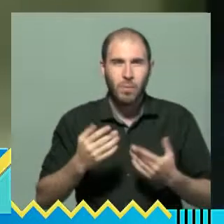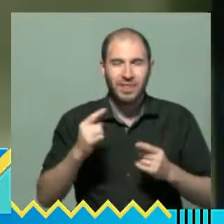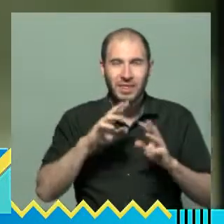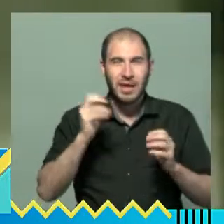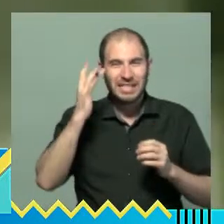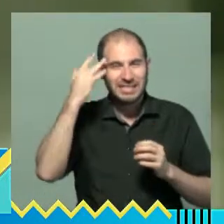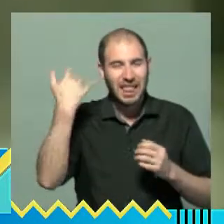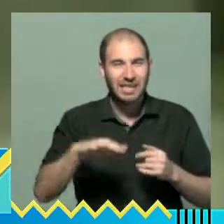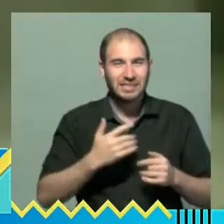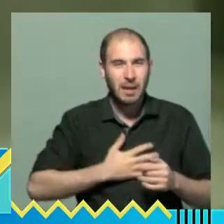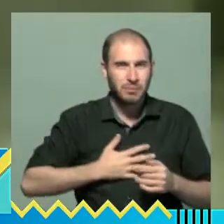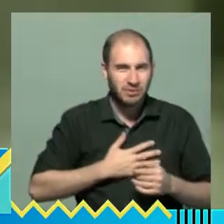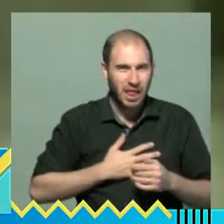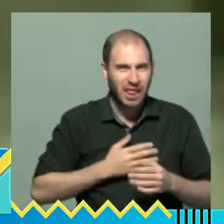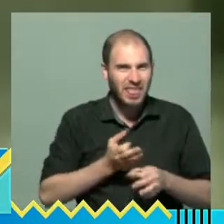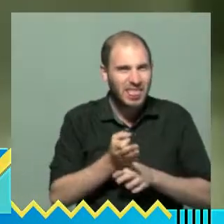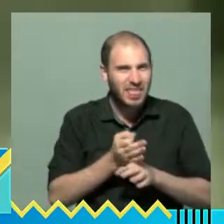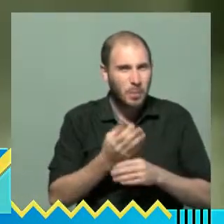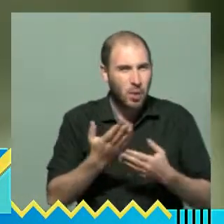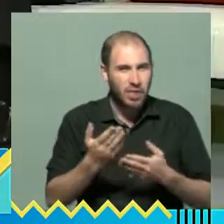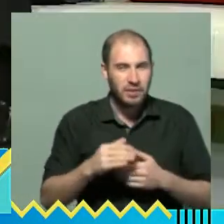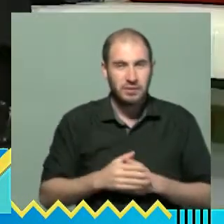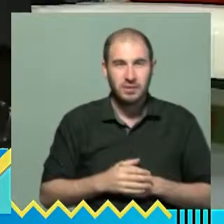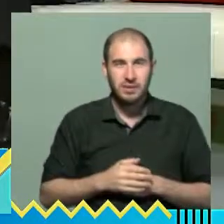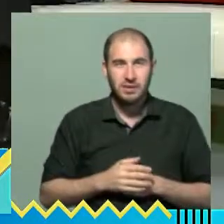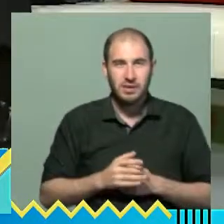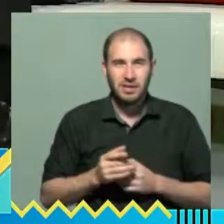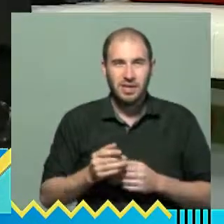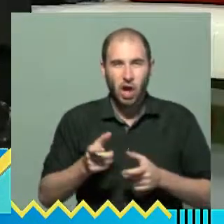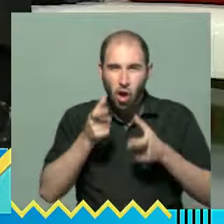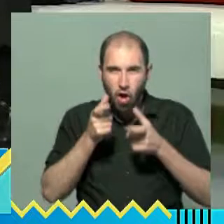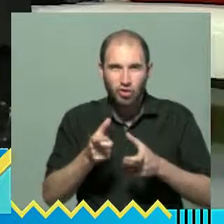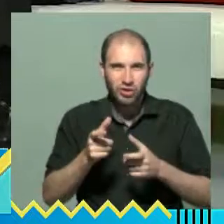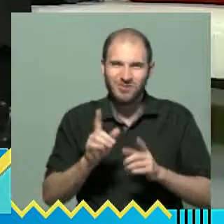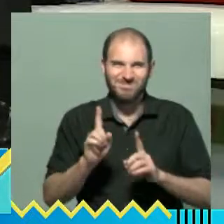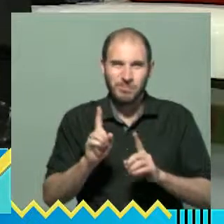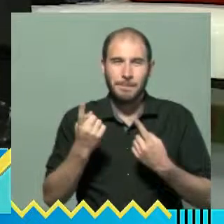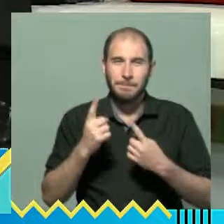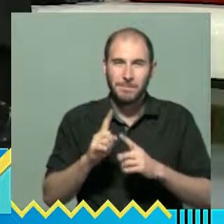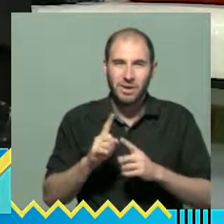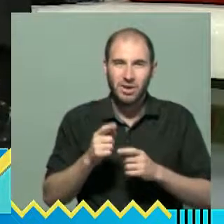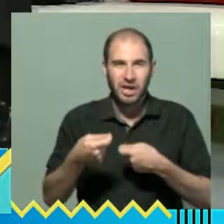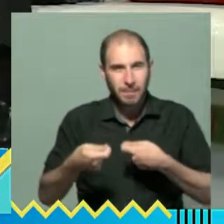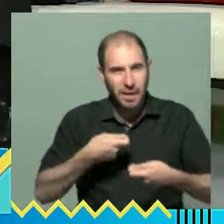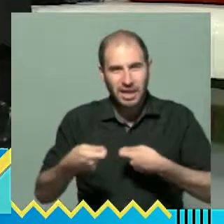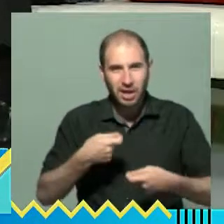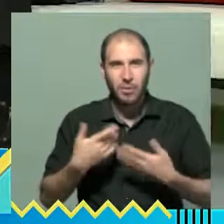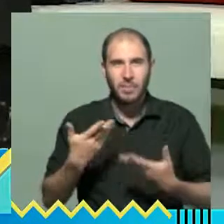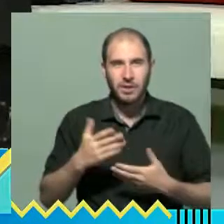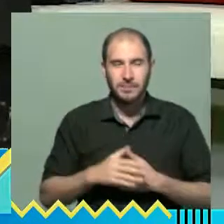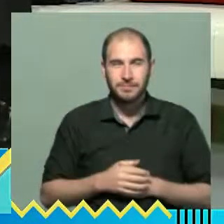inteligencia emocional? ¿Eso se puede entrenar? No digamos controlar, pero sí digamos gestionar. Uno